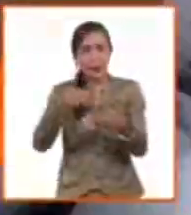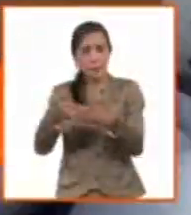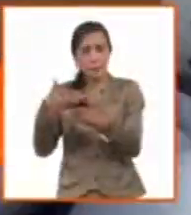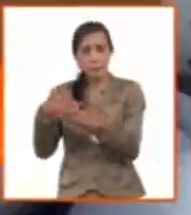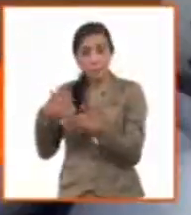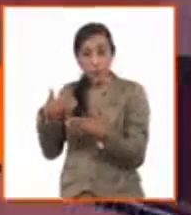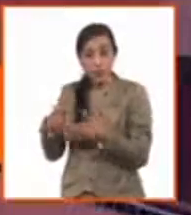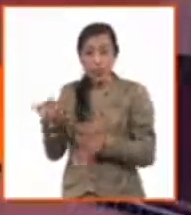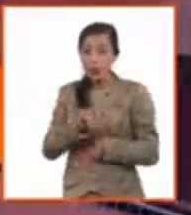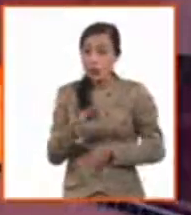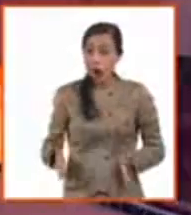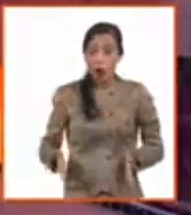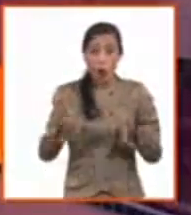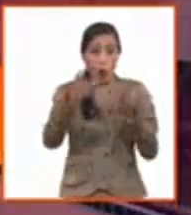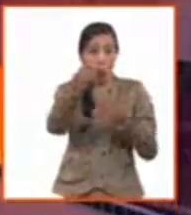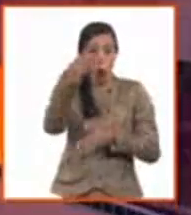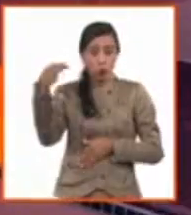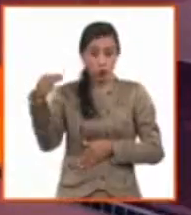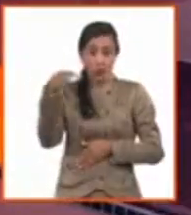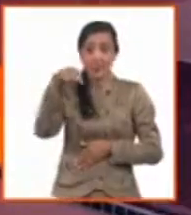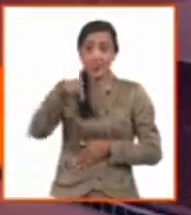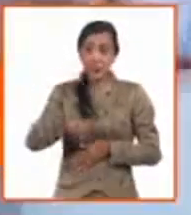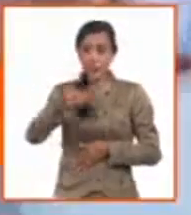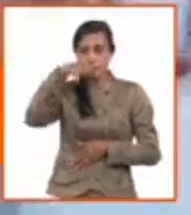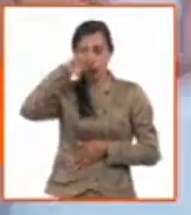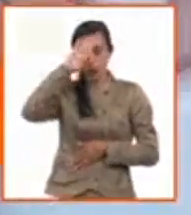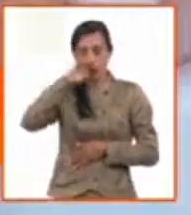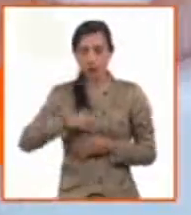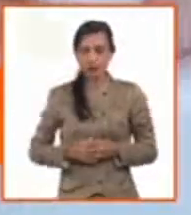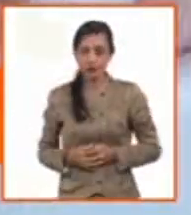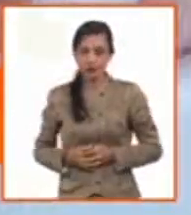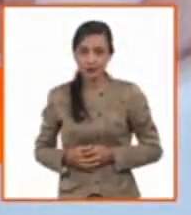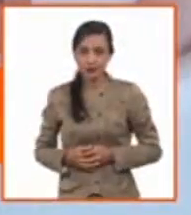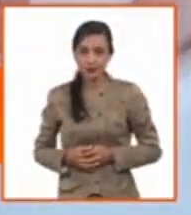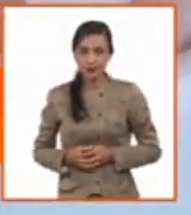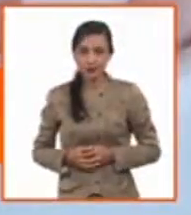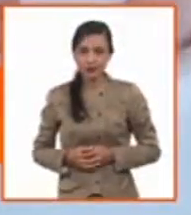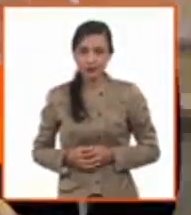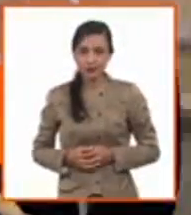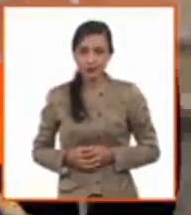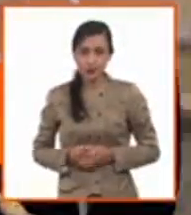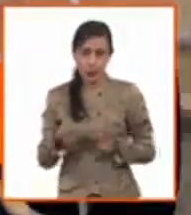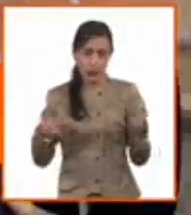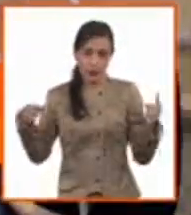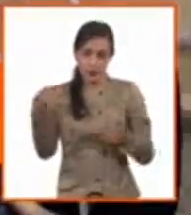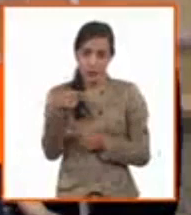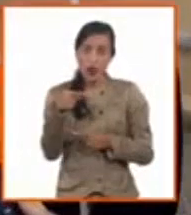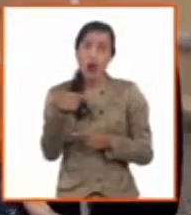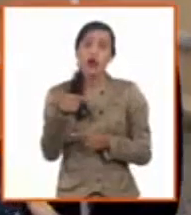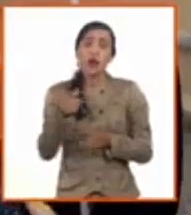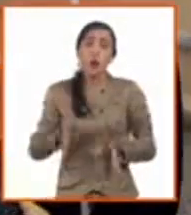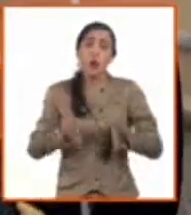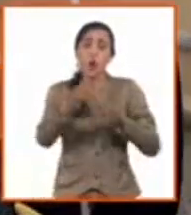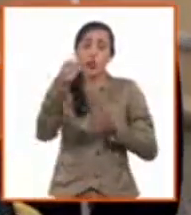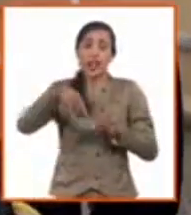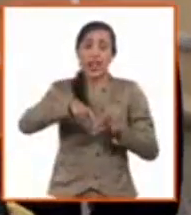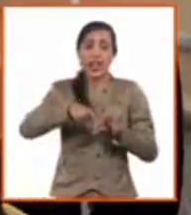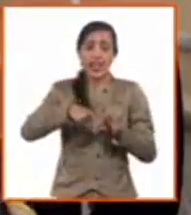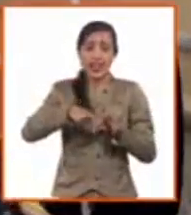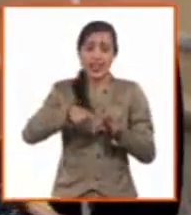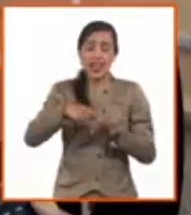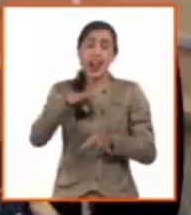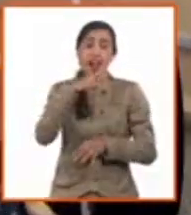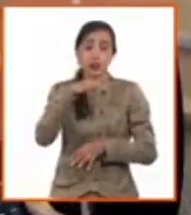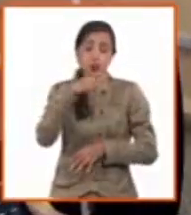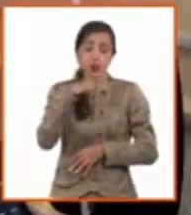entidades y el sector hotelero el principal destino de sol y playa del país precisamente está instalado en el azul el gran cambio